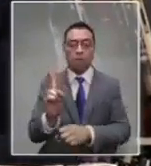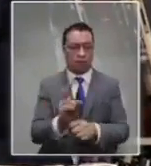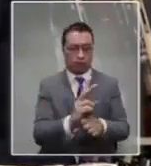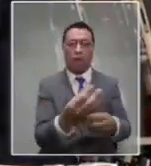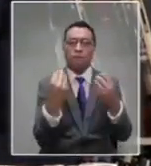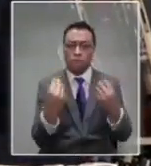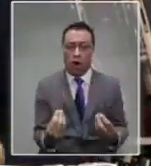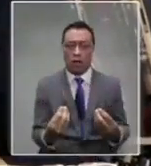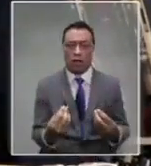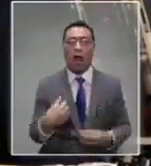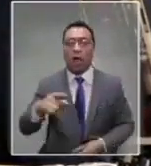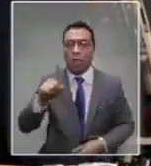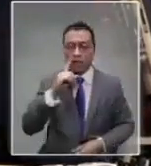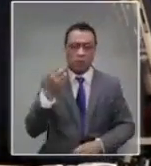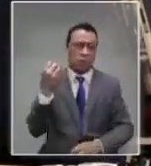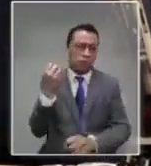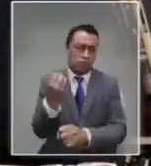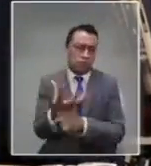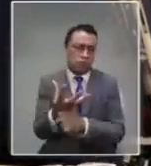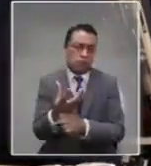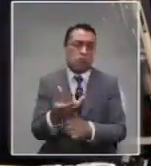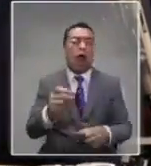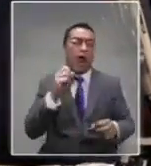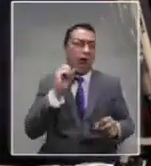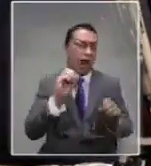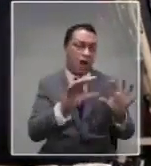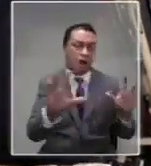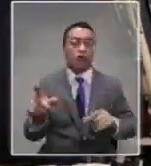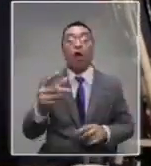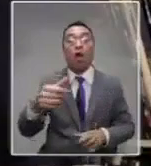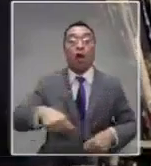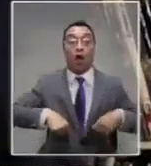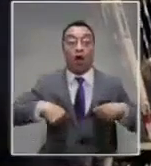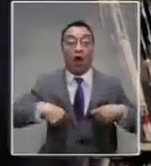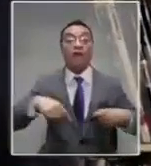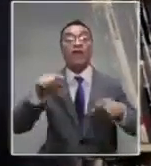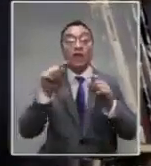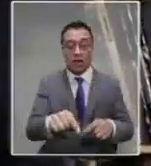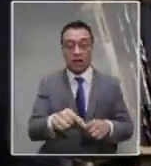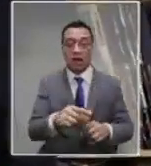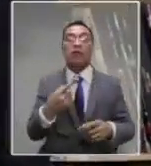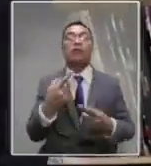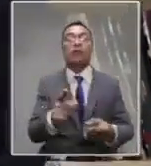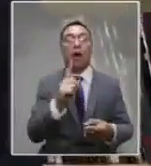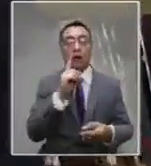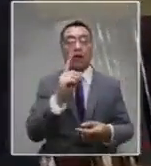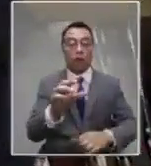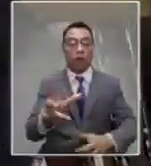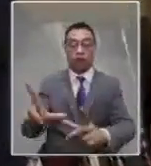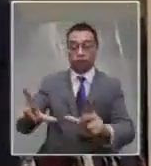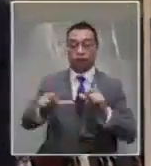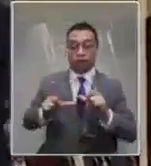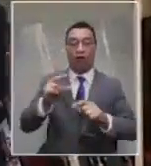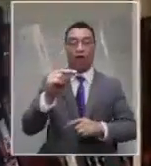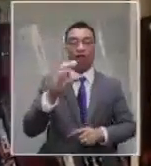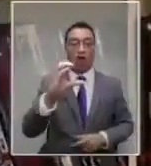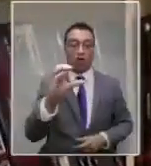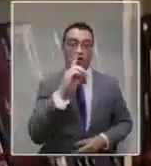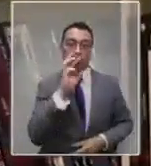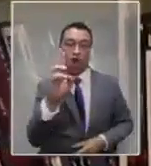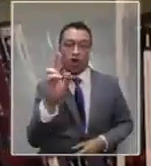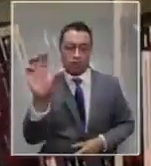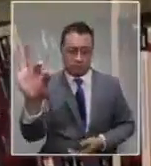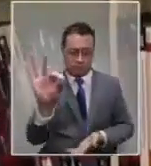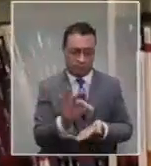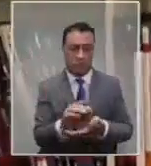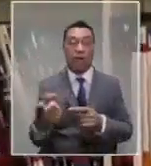buenos académicos, tenemos una cantidad de jóvenes que se ha ido fuera del país y ha obtenido su grado de doctor y que están